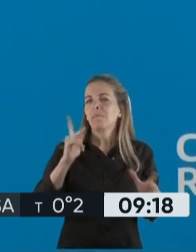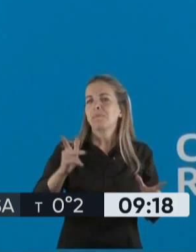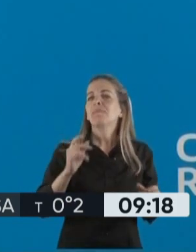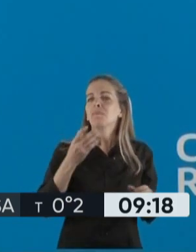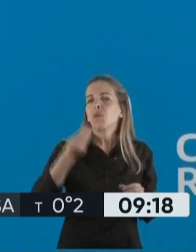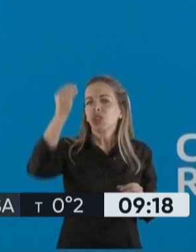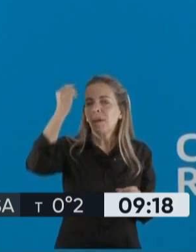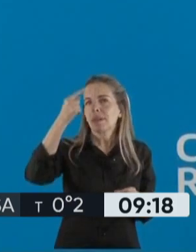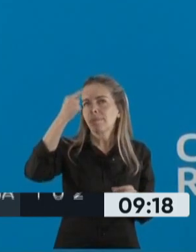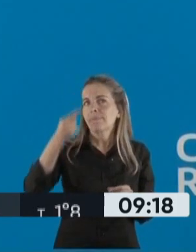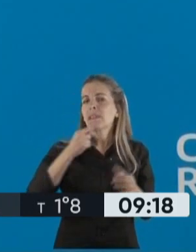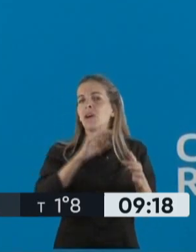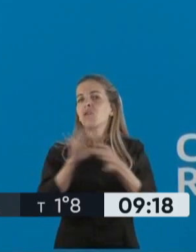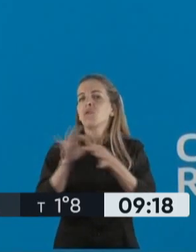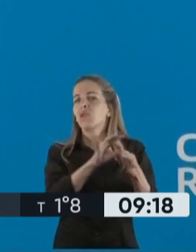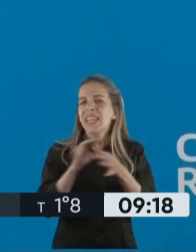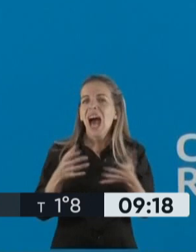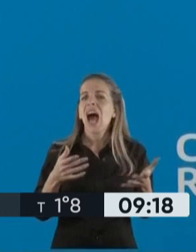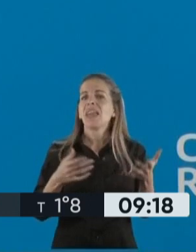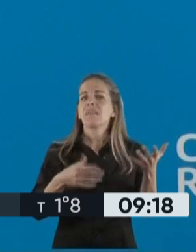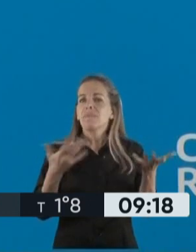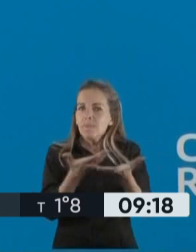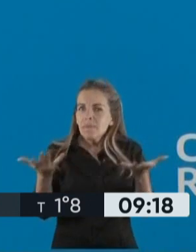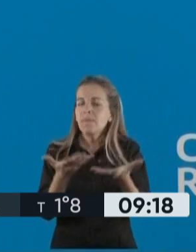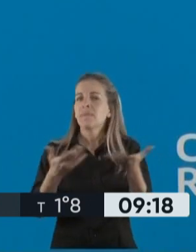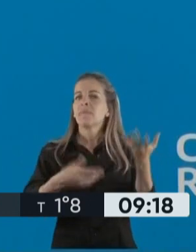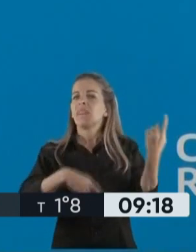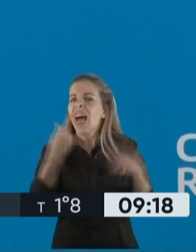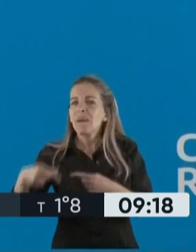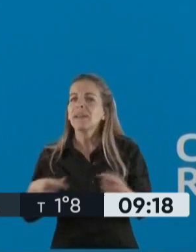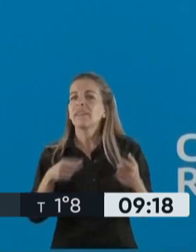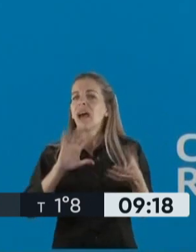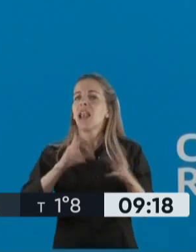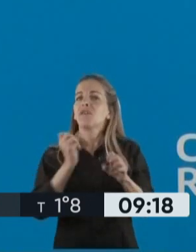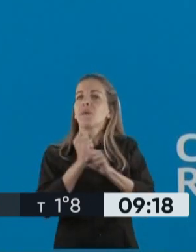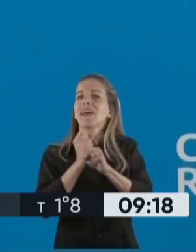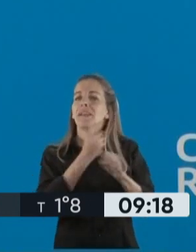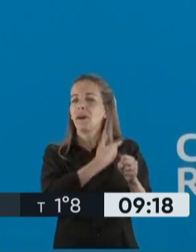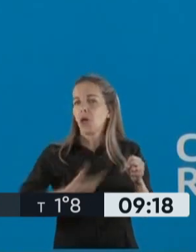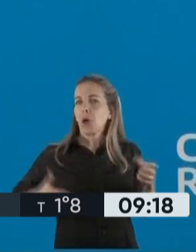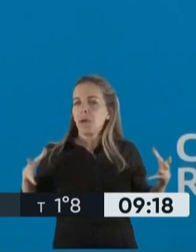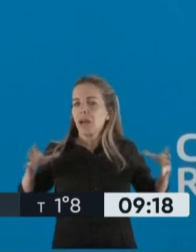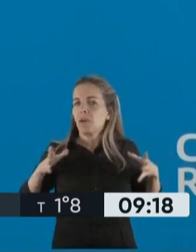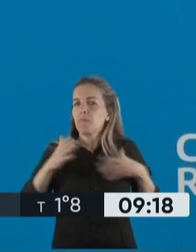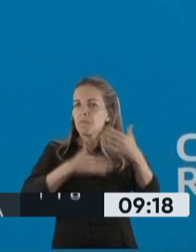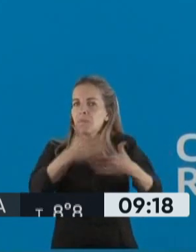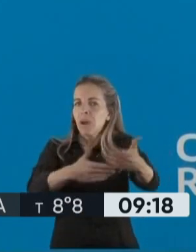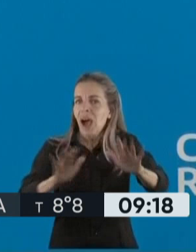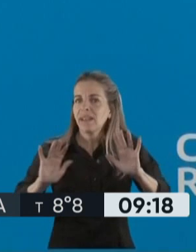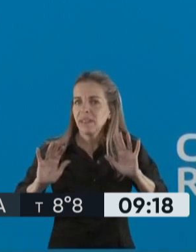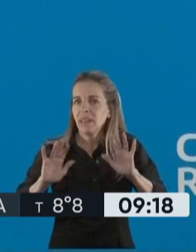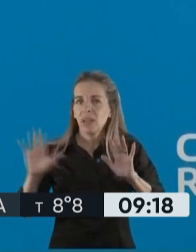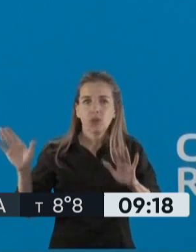cree que la unidad en la diversidad es la manera de llevar adelante todo el trabajo del gobierno de la mejor manera posible, que todos,